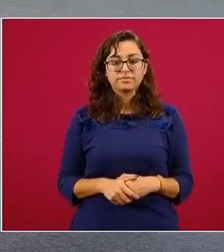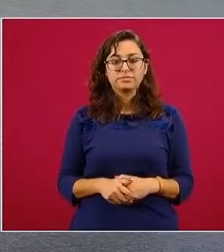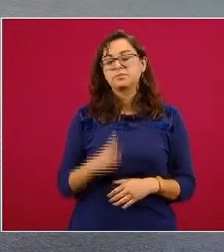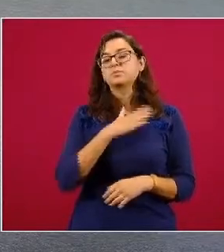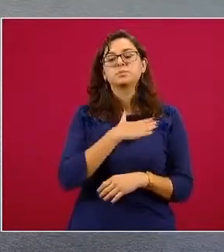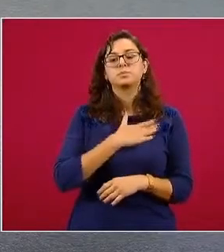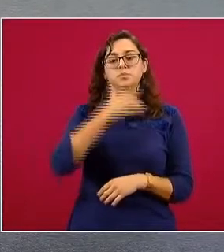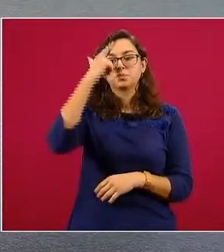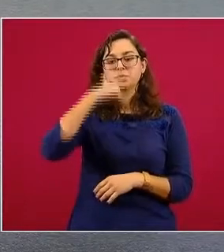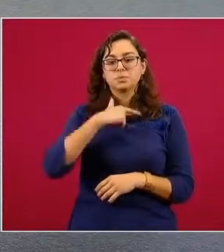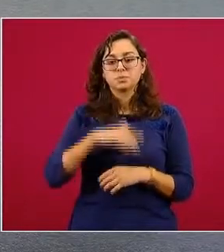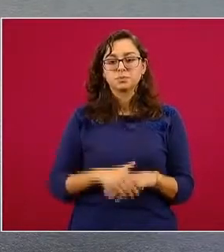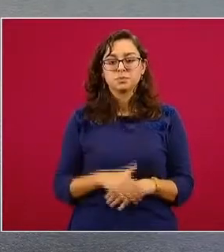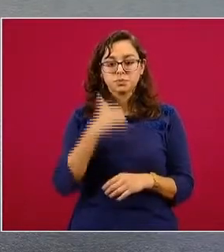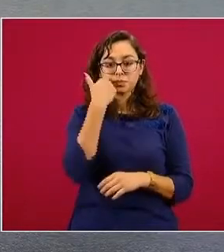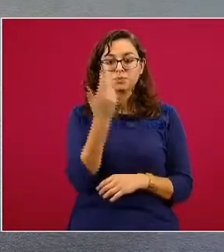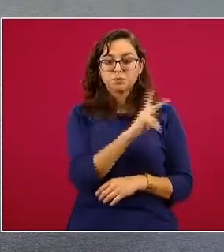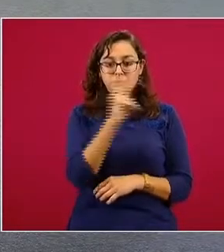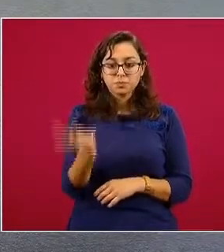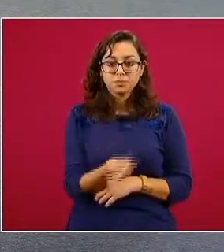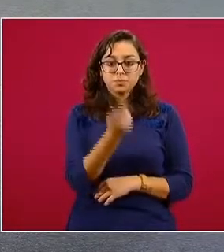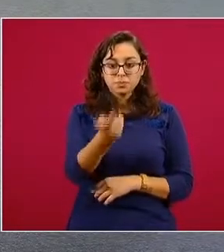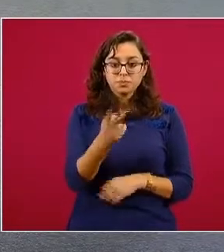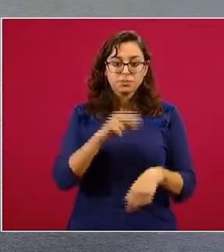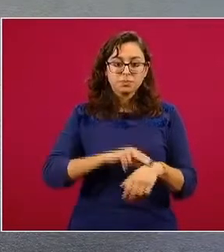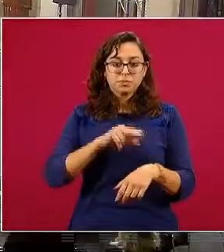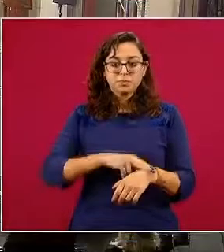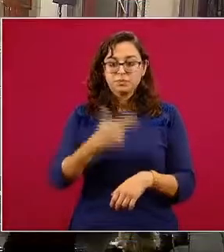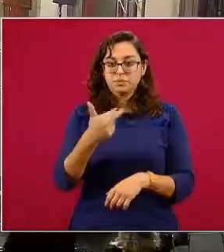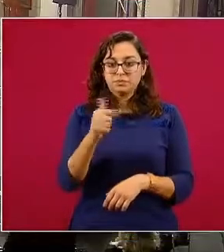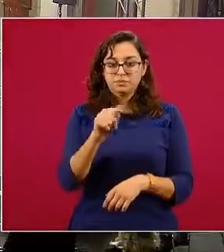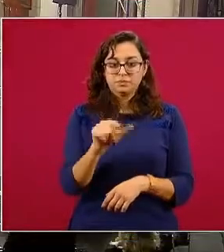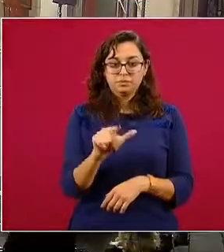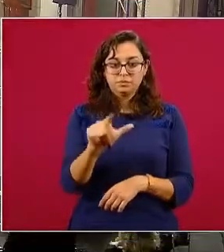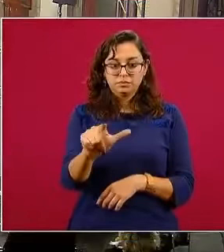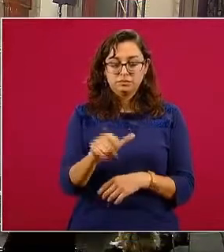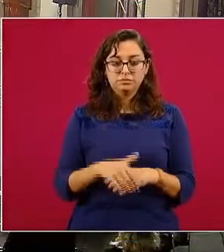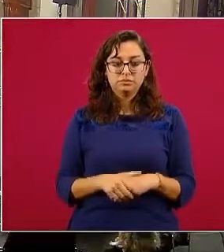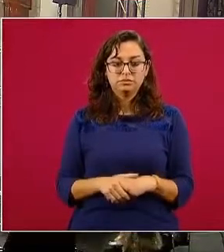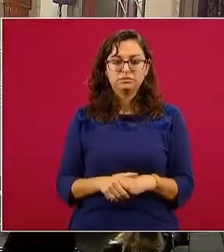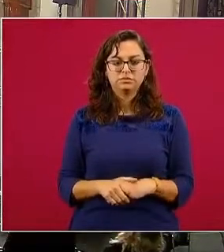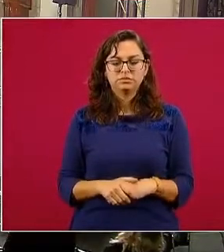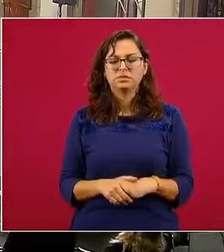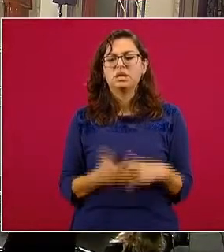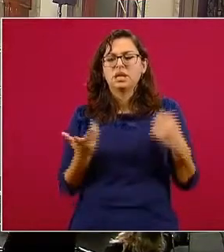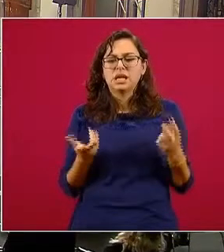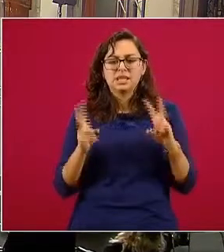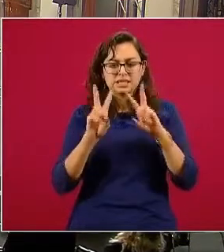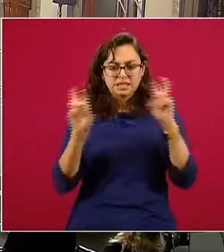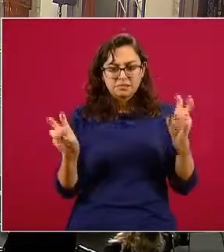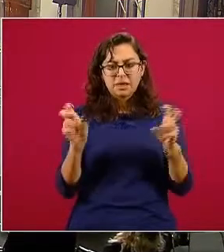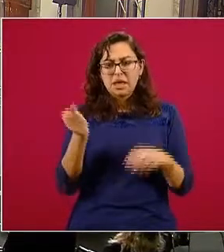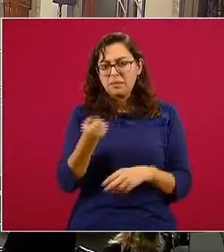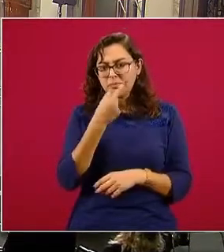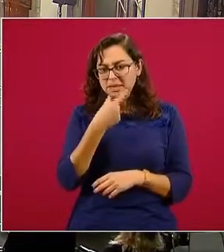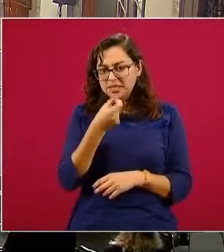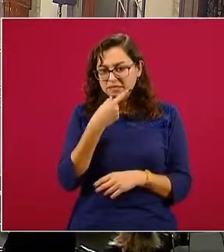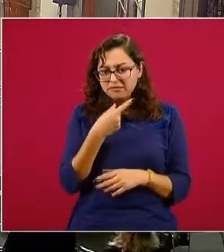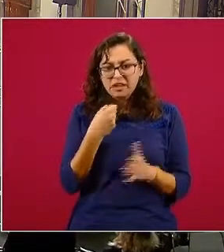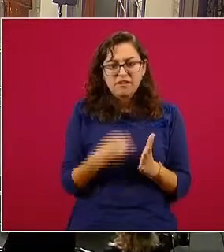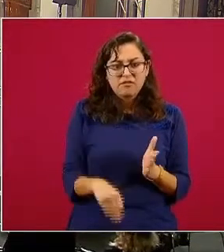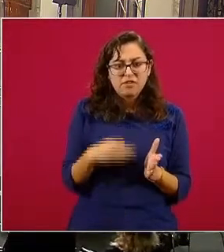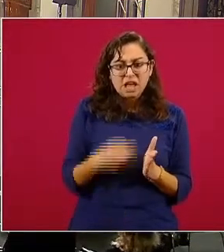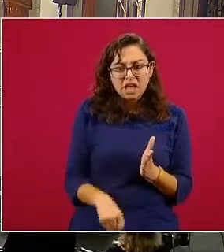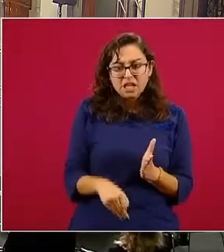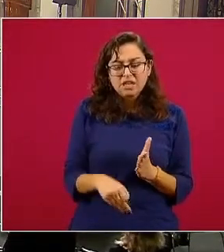Buenas noches. Le quiero preguntar, doctor Gatell, sobre el desabastecimiento. ¿Cuánto tiempo prevén que van a tener